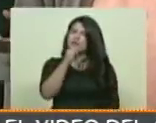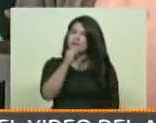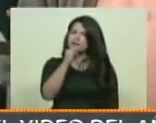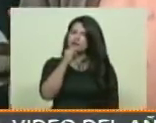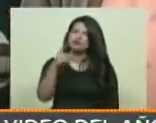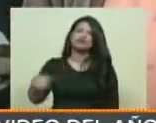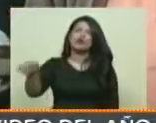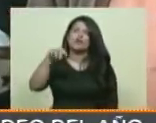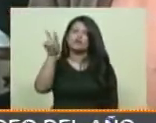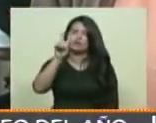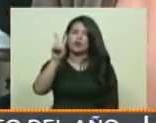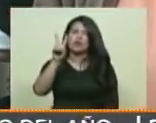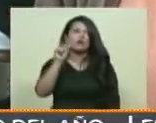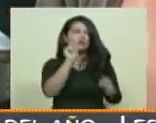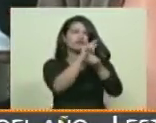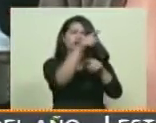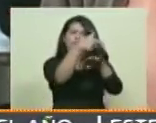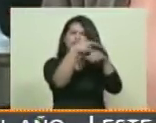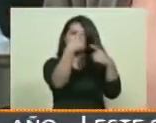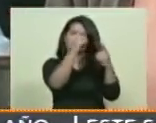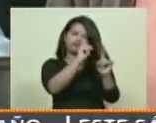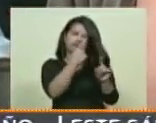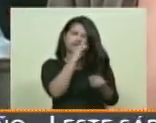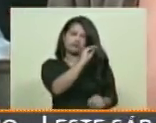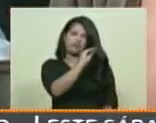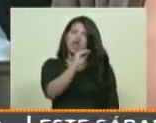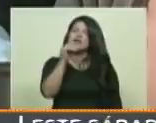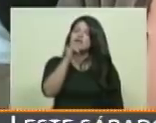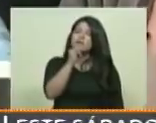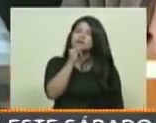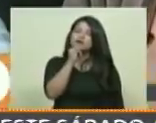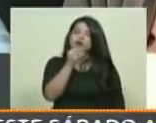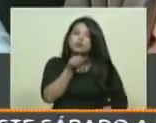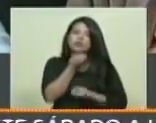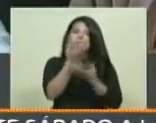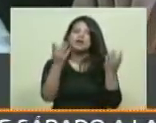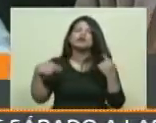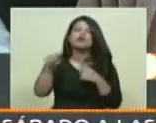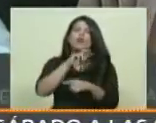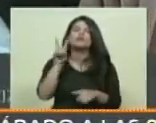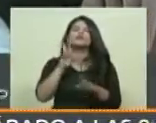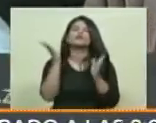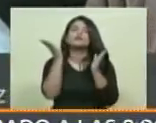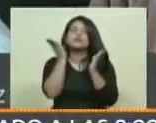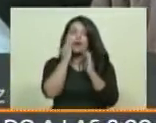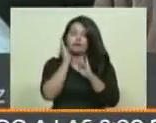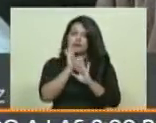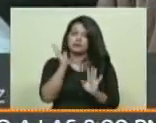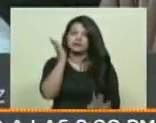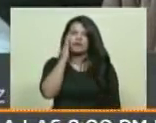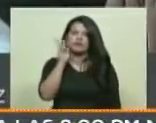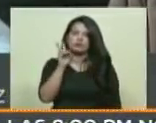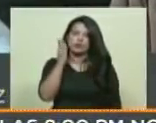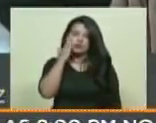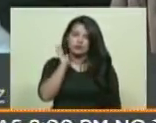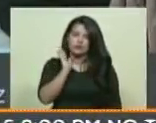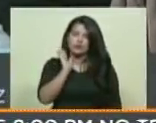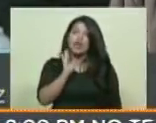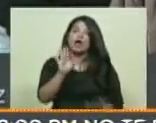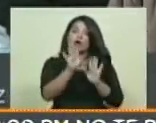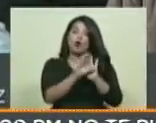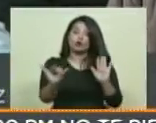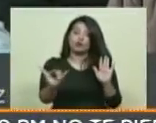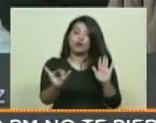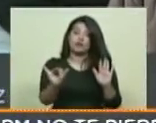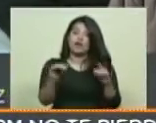para el país, no para esos gobiernos. Esto es una información que obviamente conocemos los venezolanos y las venezolanas. La Asamblea Nacional